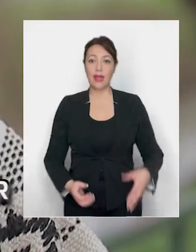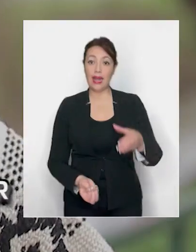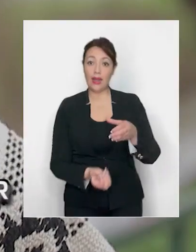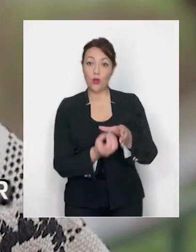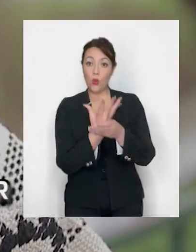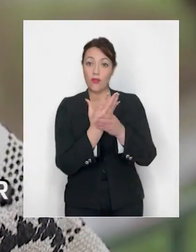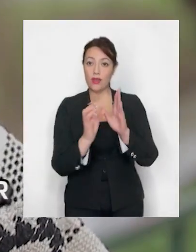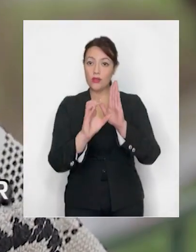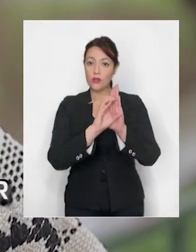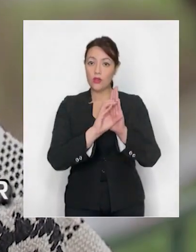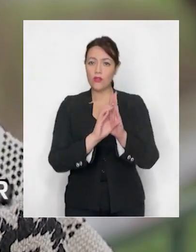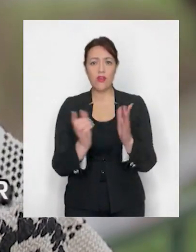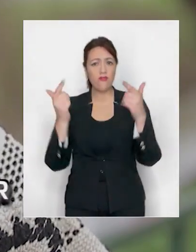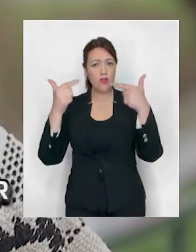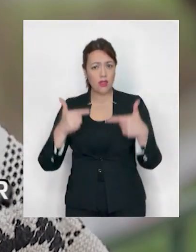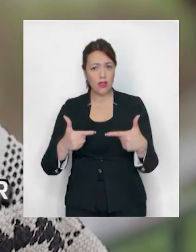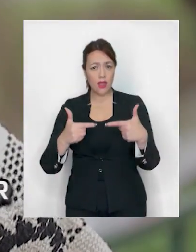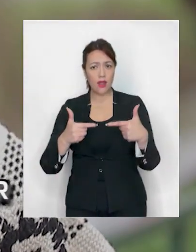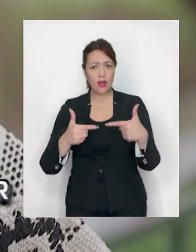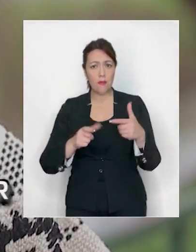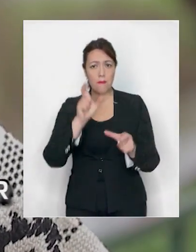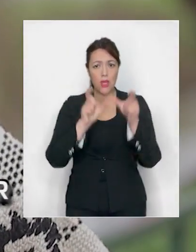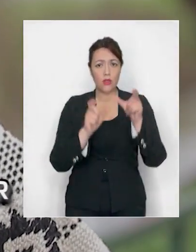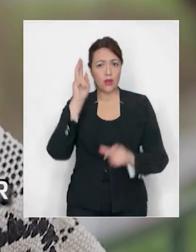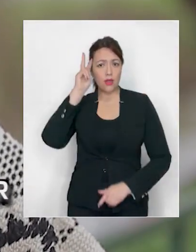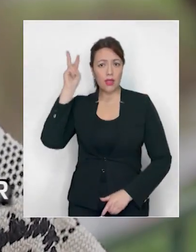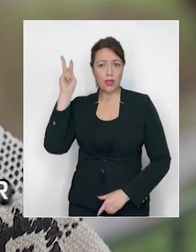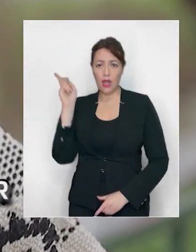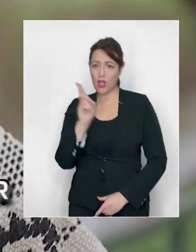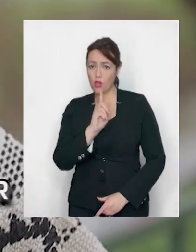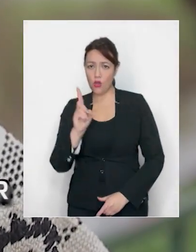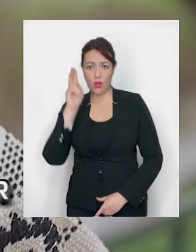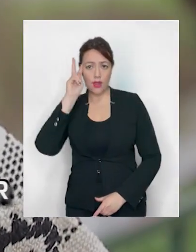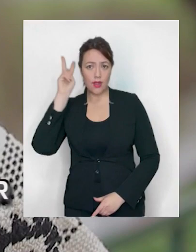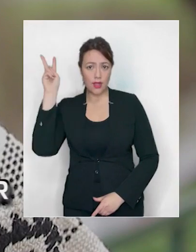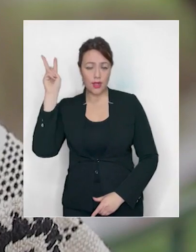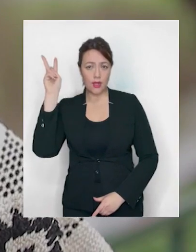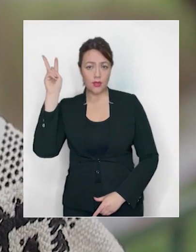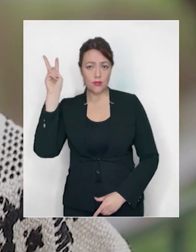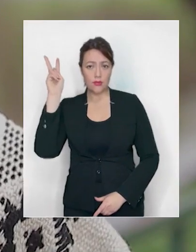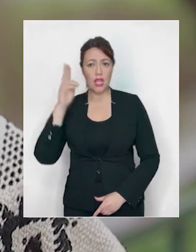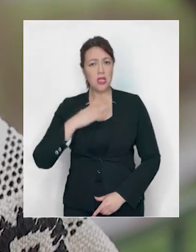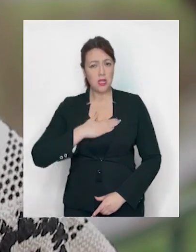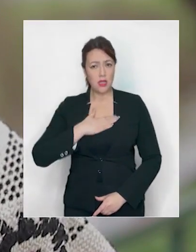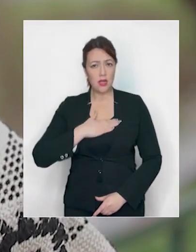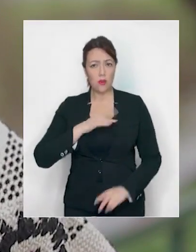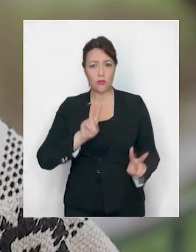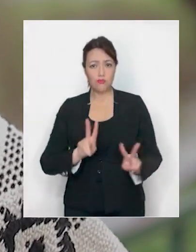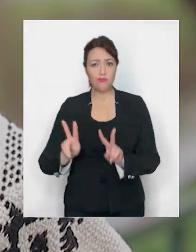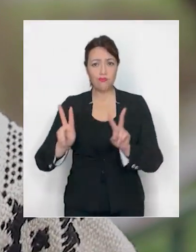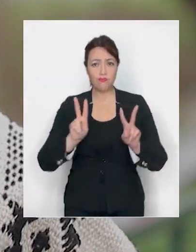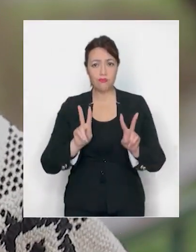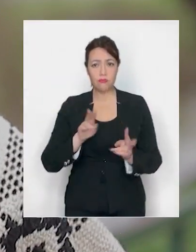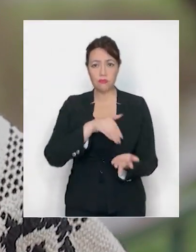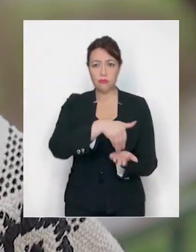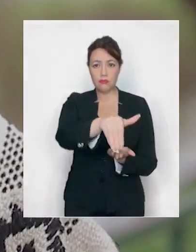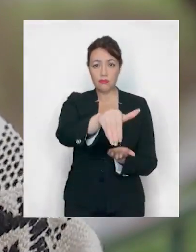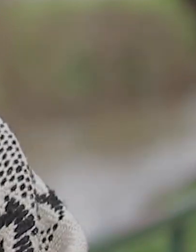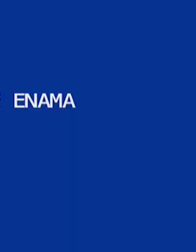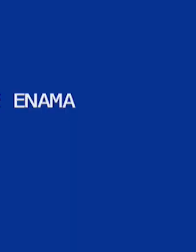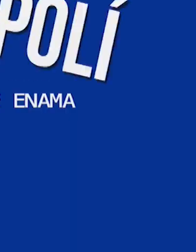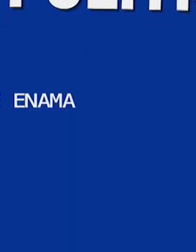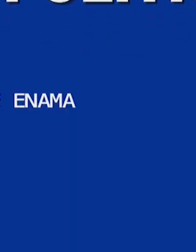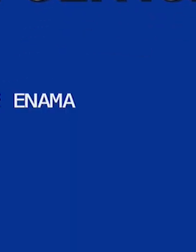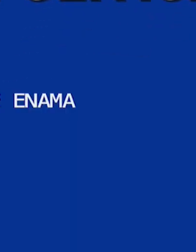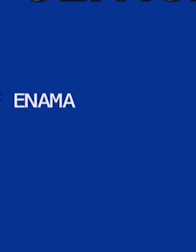La nueva constitución nos va a enfrentar entre chilenos indígenas y no indígenas. Queremos paz. Rechazamos.